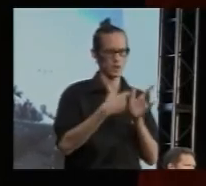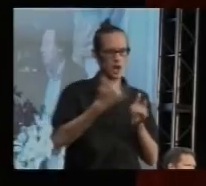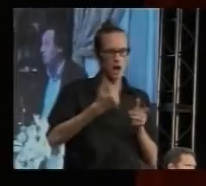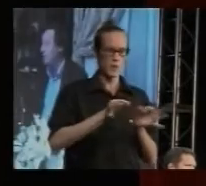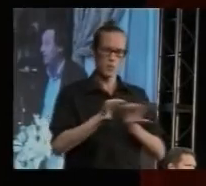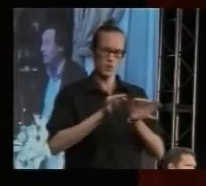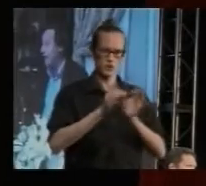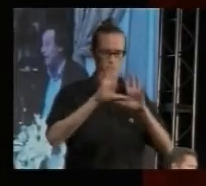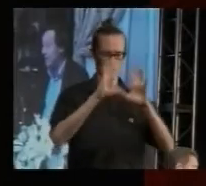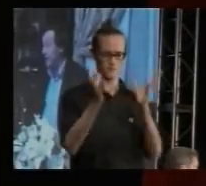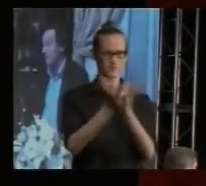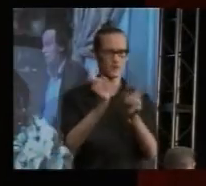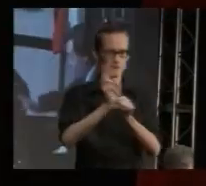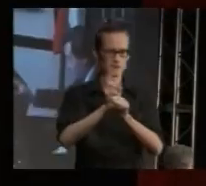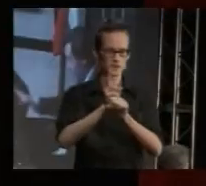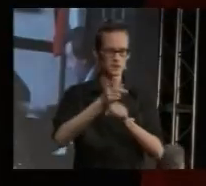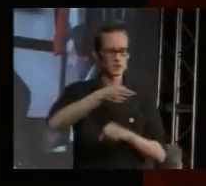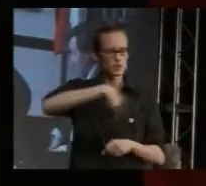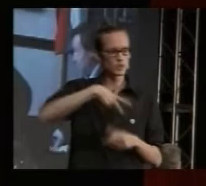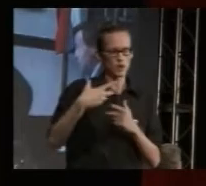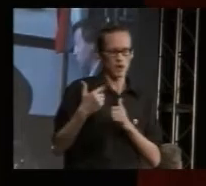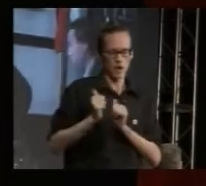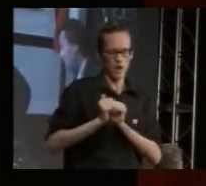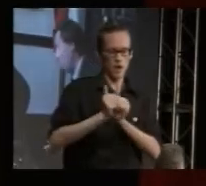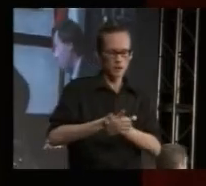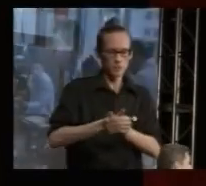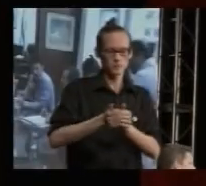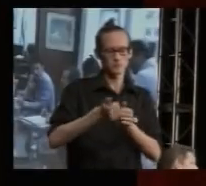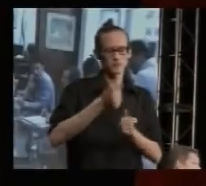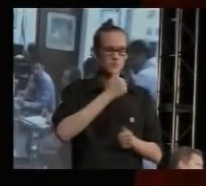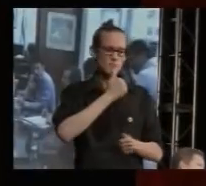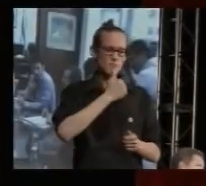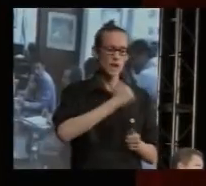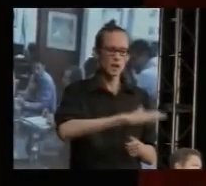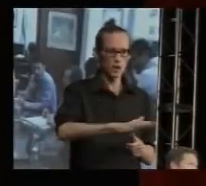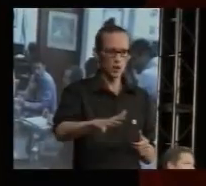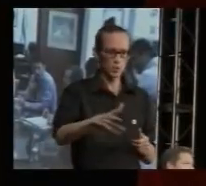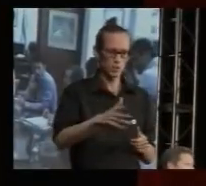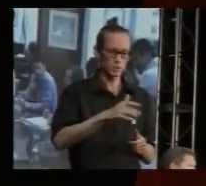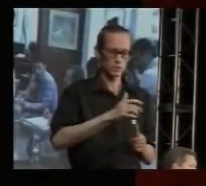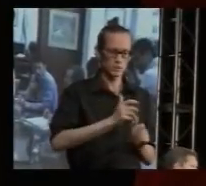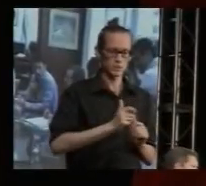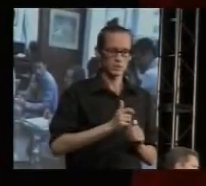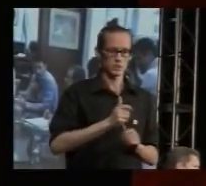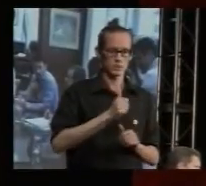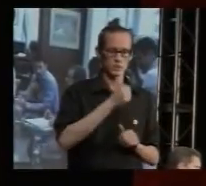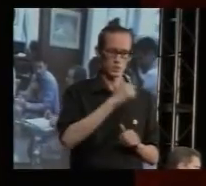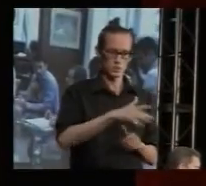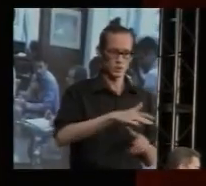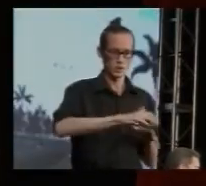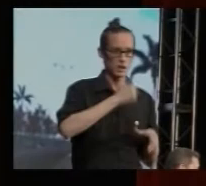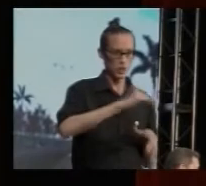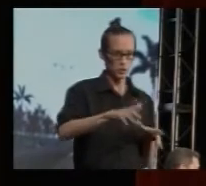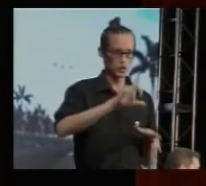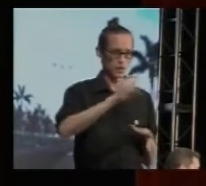estratégico ambiental, acompañamos la defensa de las cuencas hidrográficas, especialmente la cuenca del Arroyo Santiagueño,